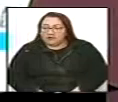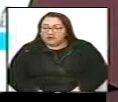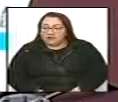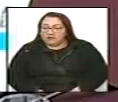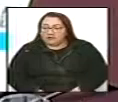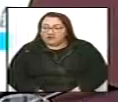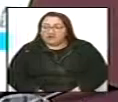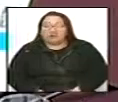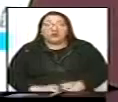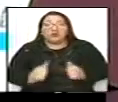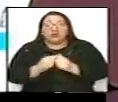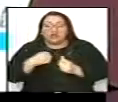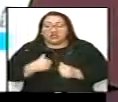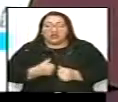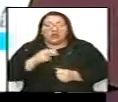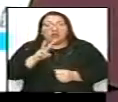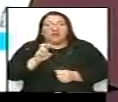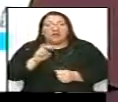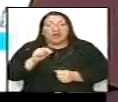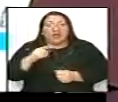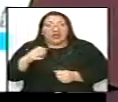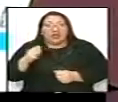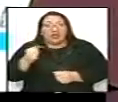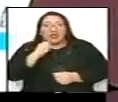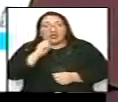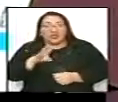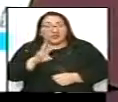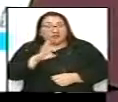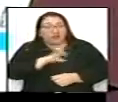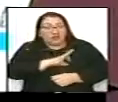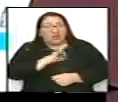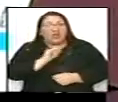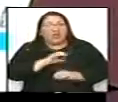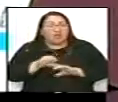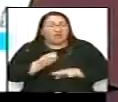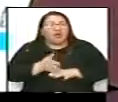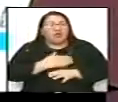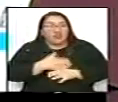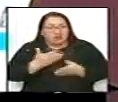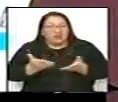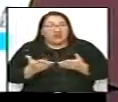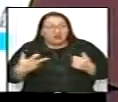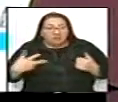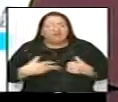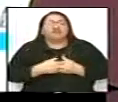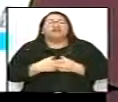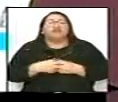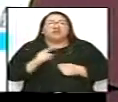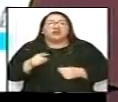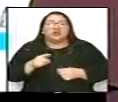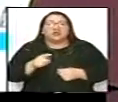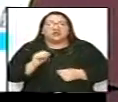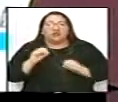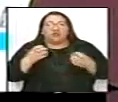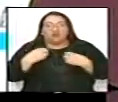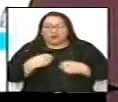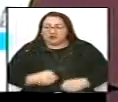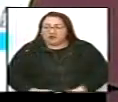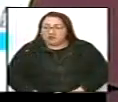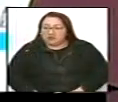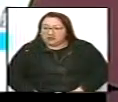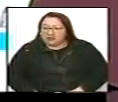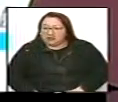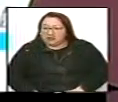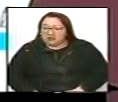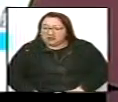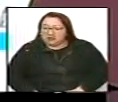la señora Venegas, que señalaba que el fiscal le había pedido que irrumpa en estas oficinas, ¿no?